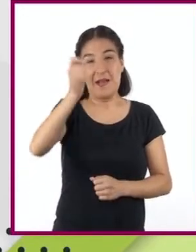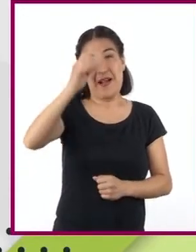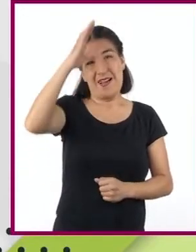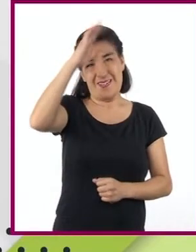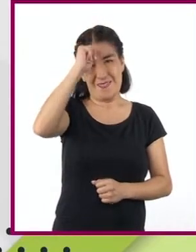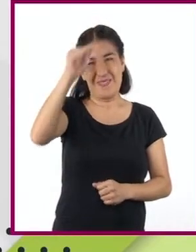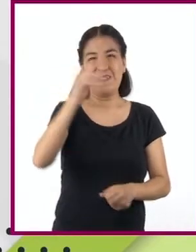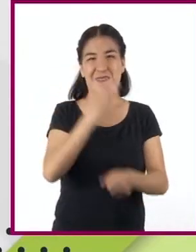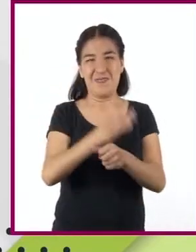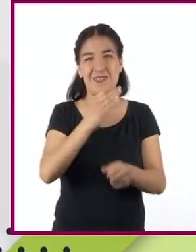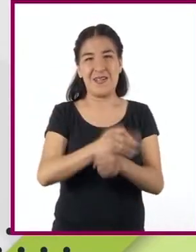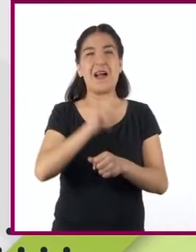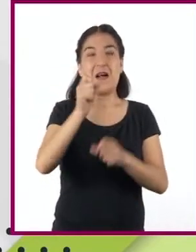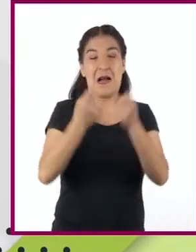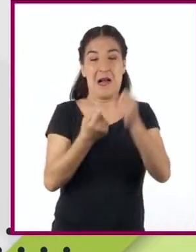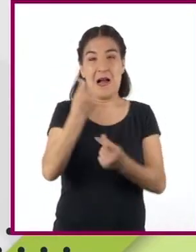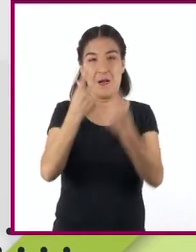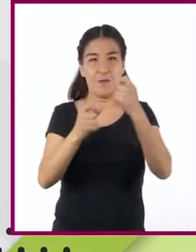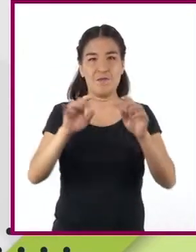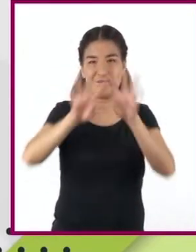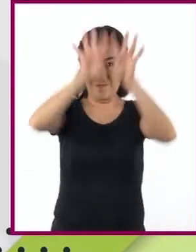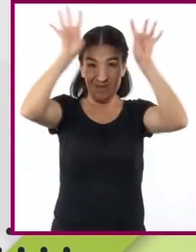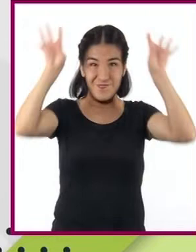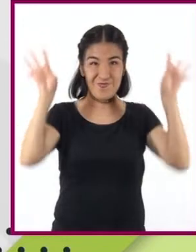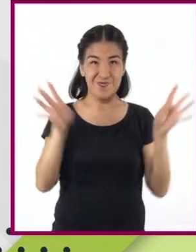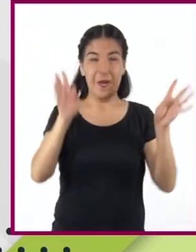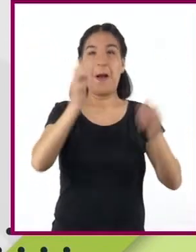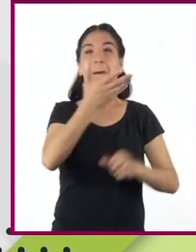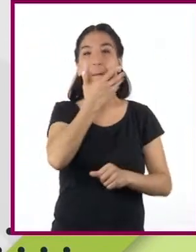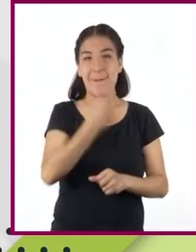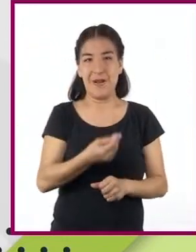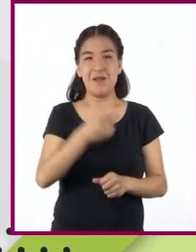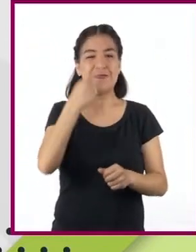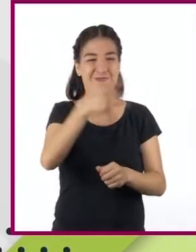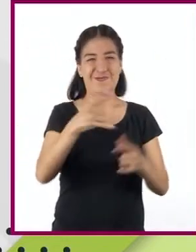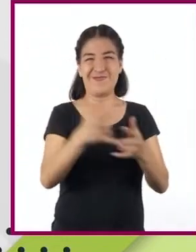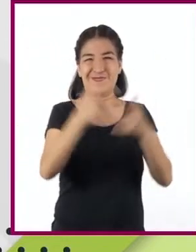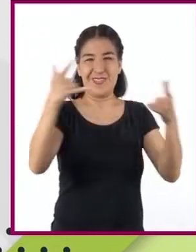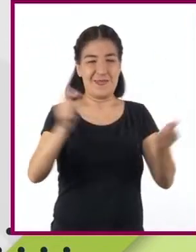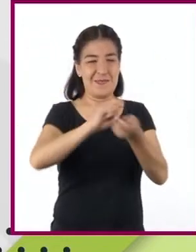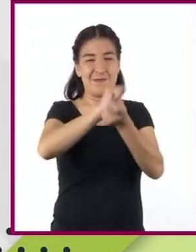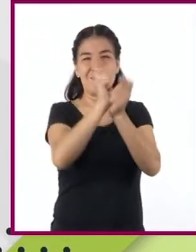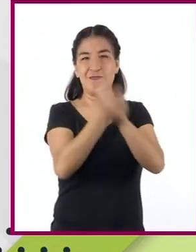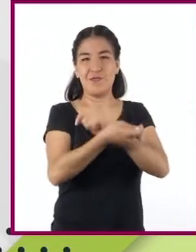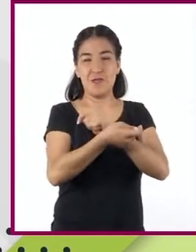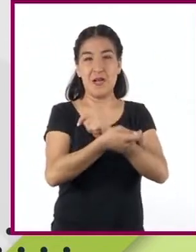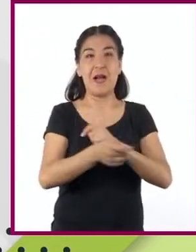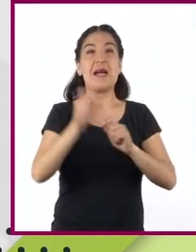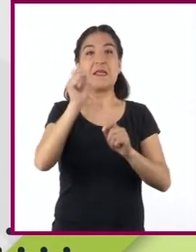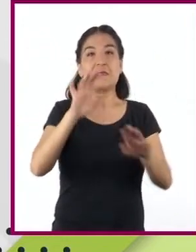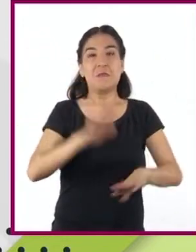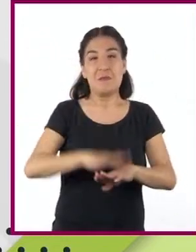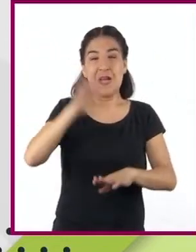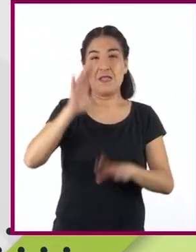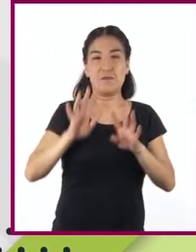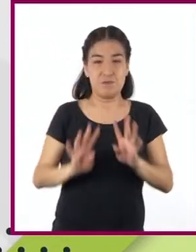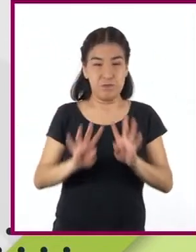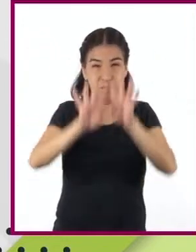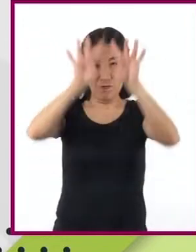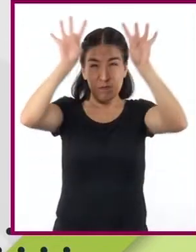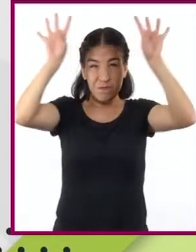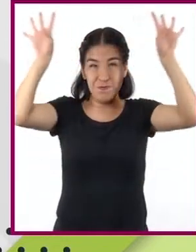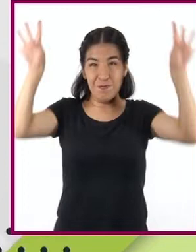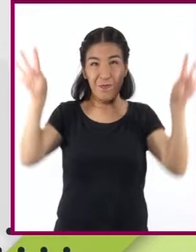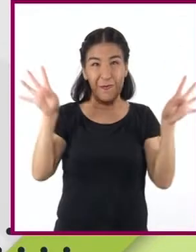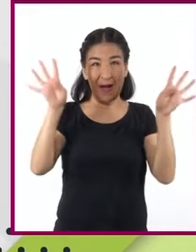esto, algunos pavorreales macho, en algún momento de su historia evolutiva, nacieron con la cola más larga y brillante,